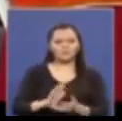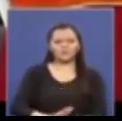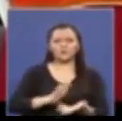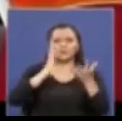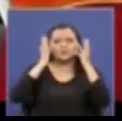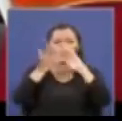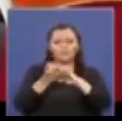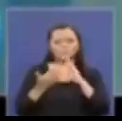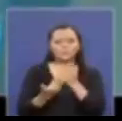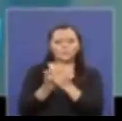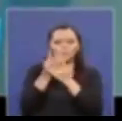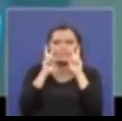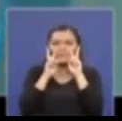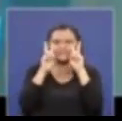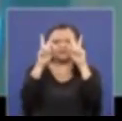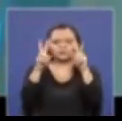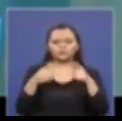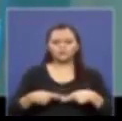el sistema